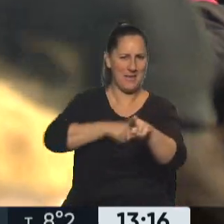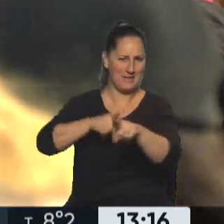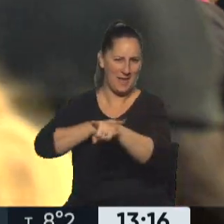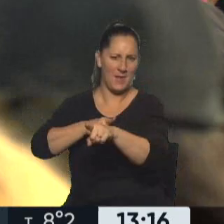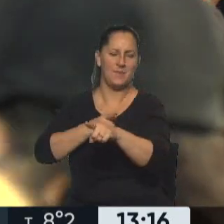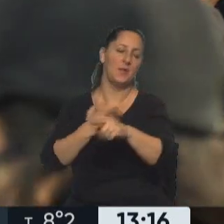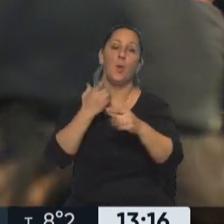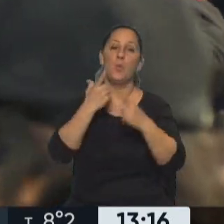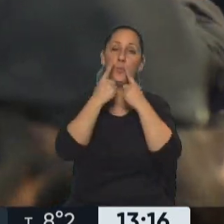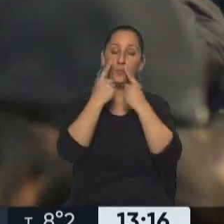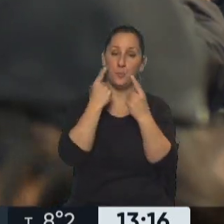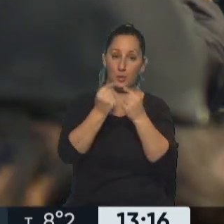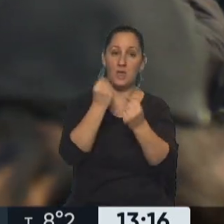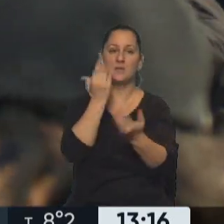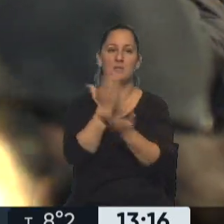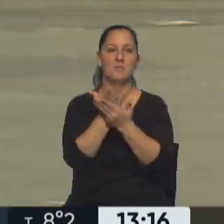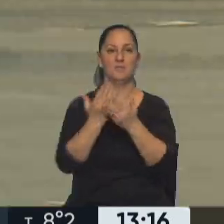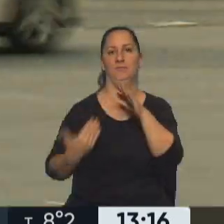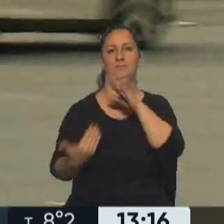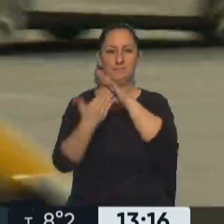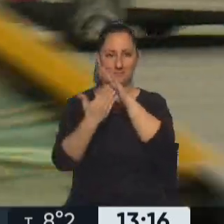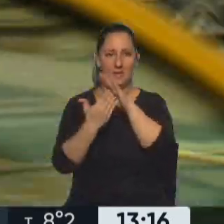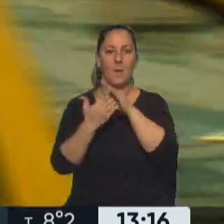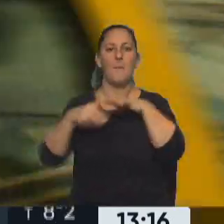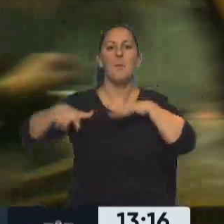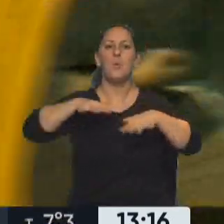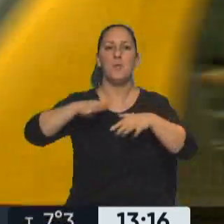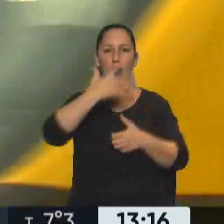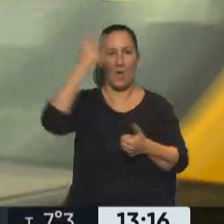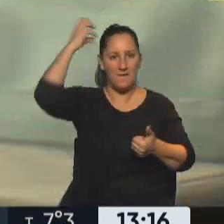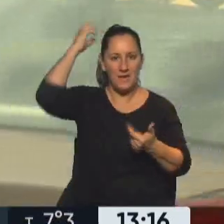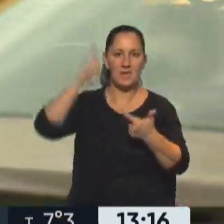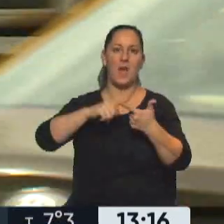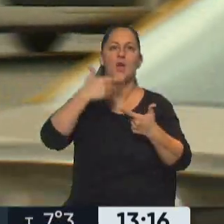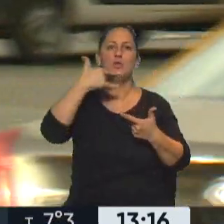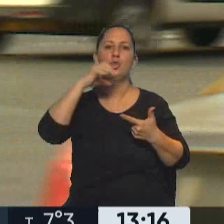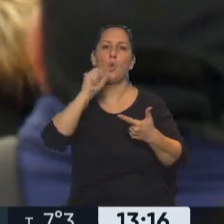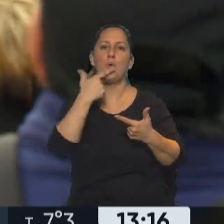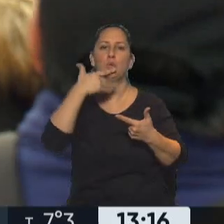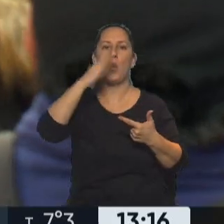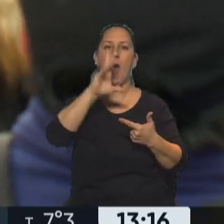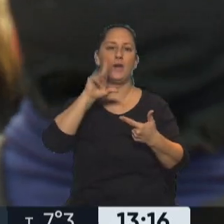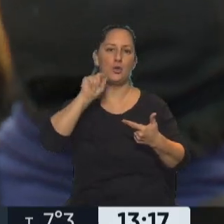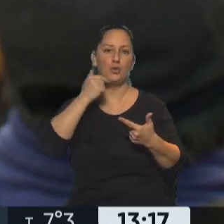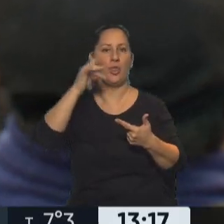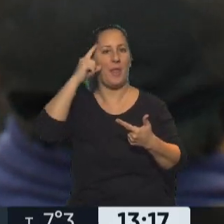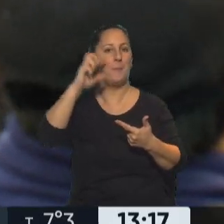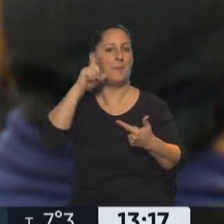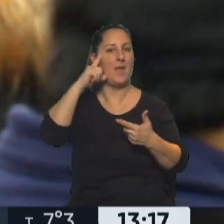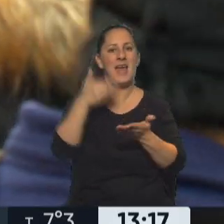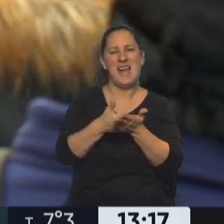lleva a cabo integrantes de la corriente clasista y combativa, el movimiento Evita y el movimiento Somos Barrios de Pie, en rechazo a